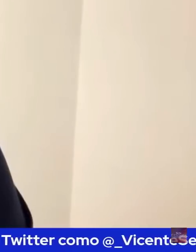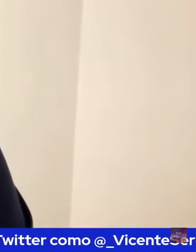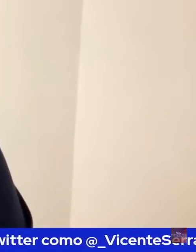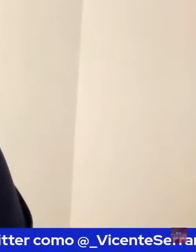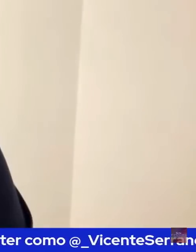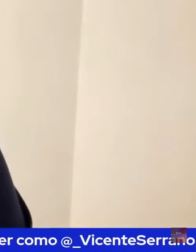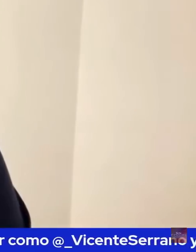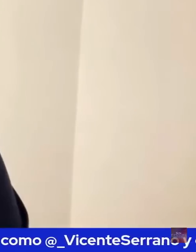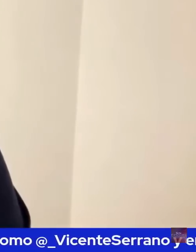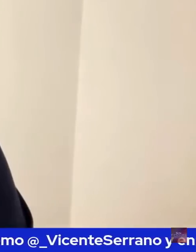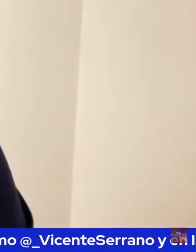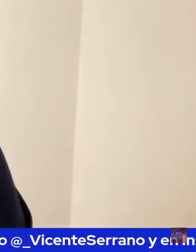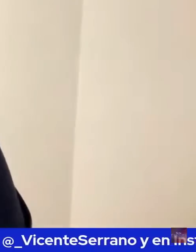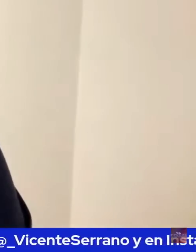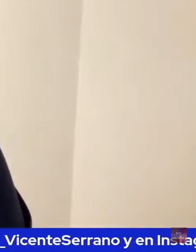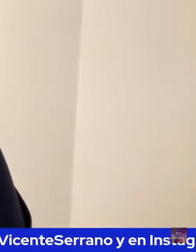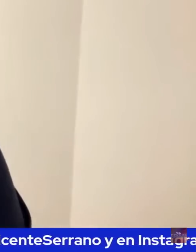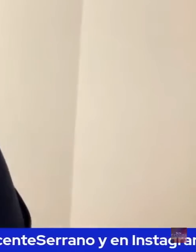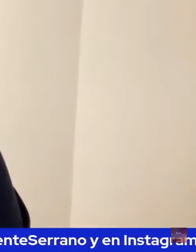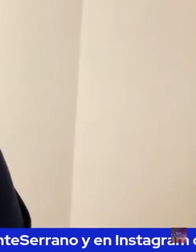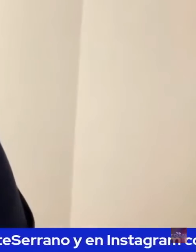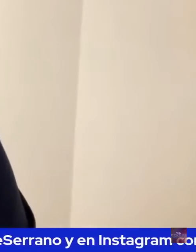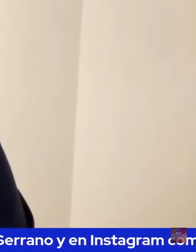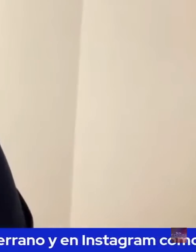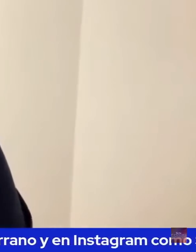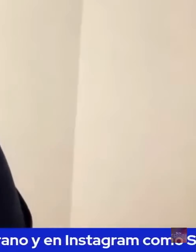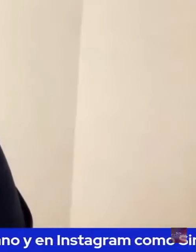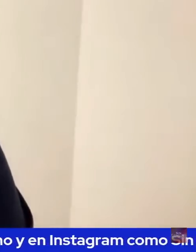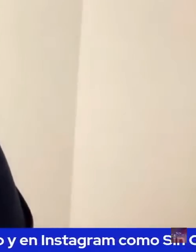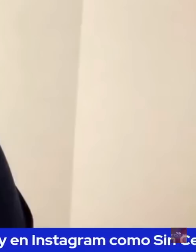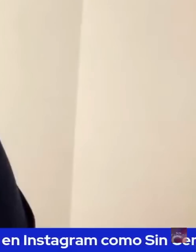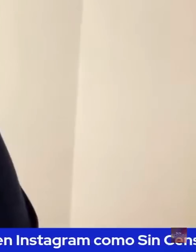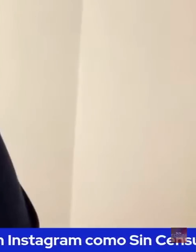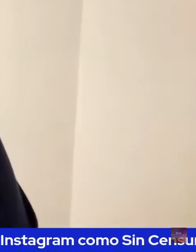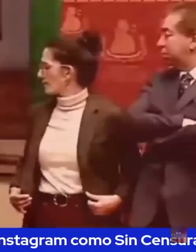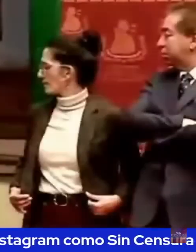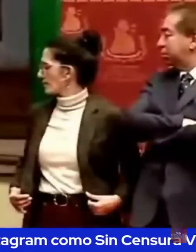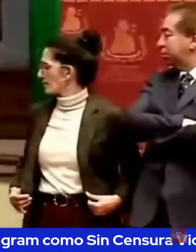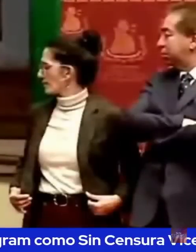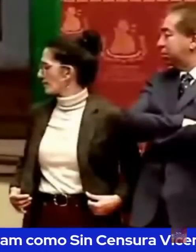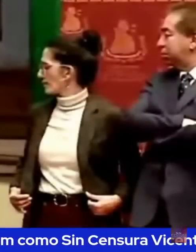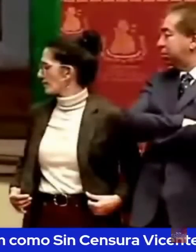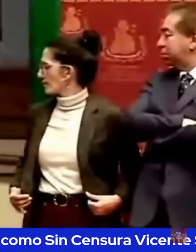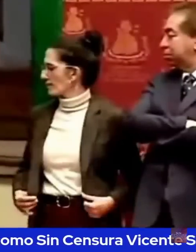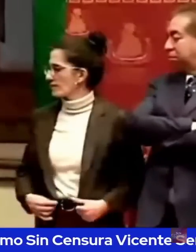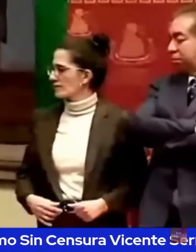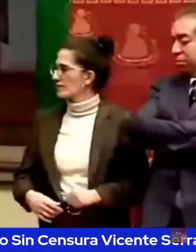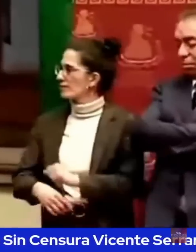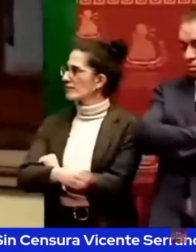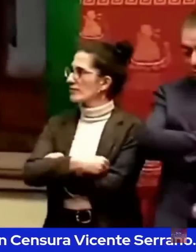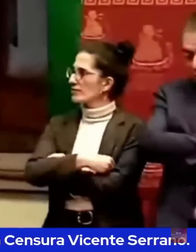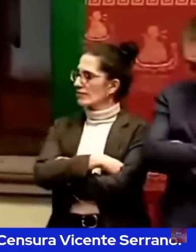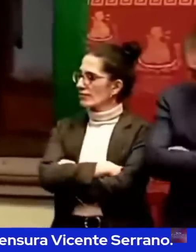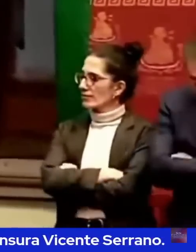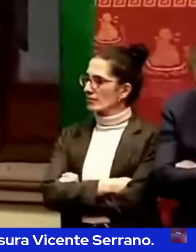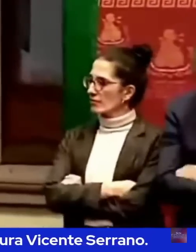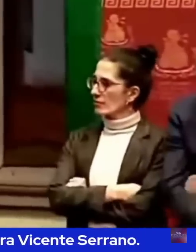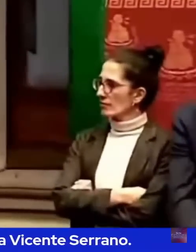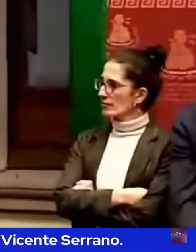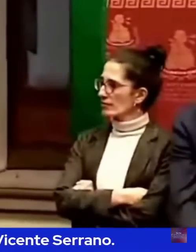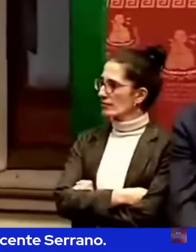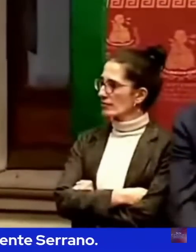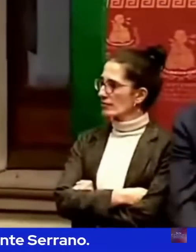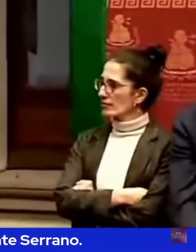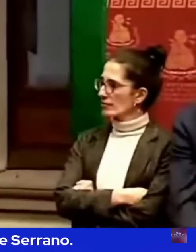durísimo para los dueños de los medios de comunicación y los concesionarios. Suéltalo, Ceci, por favor. Alto grado de